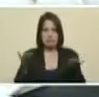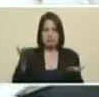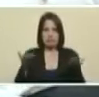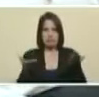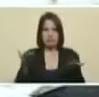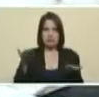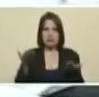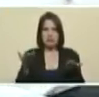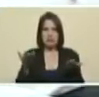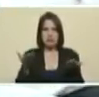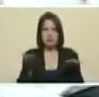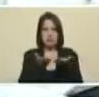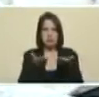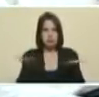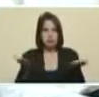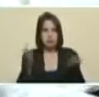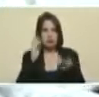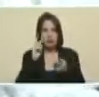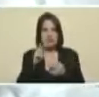Casi paralelo,